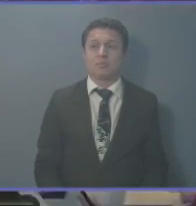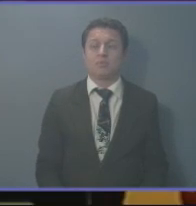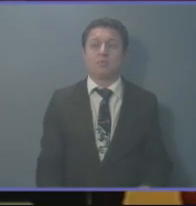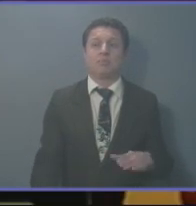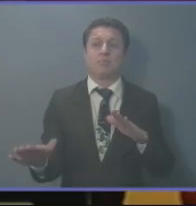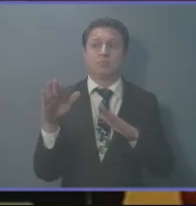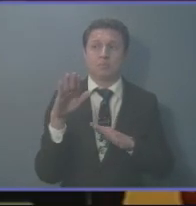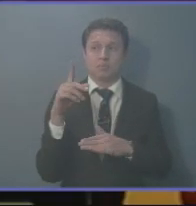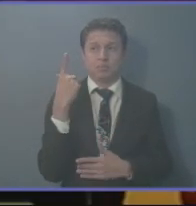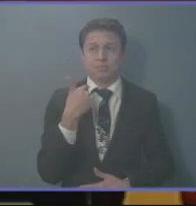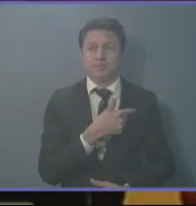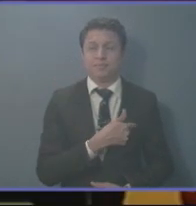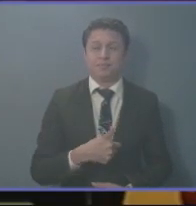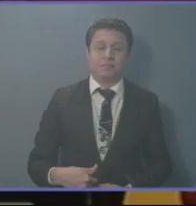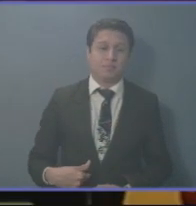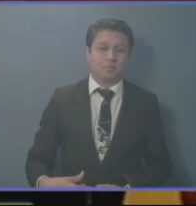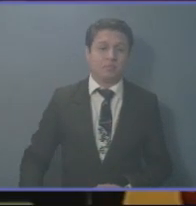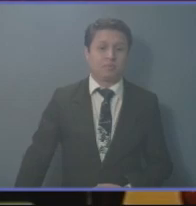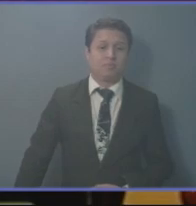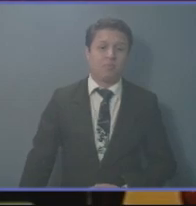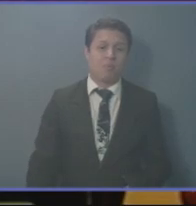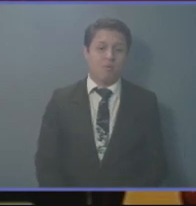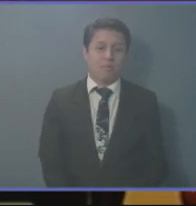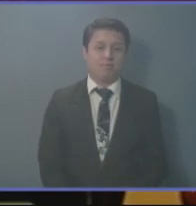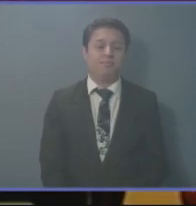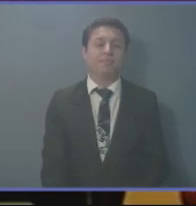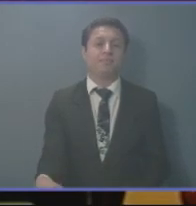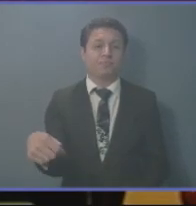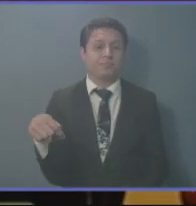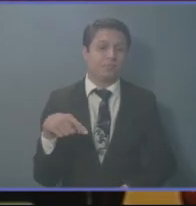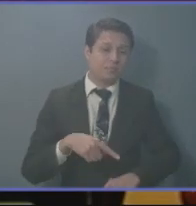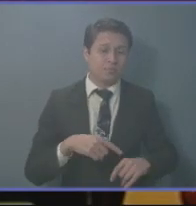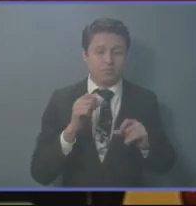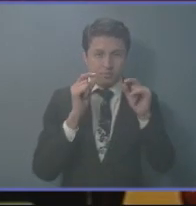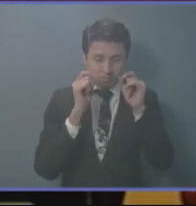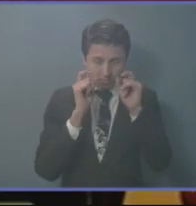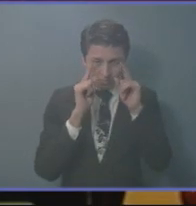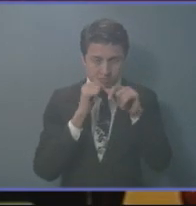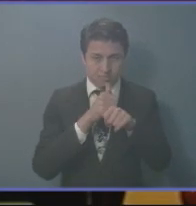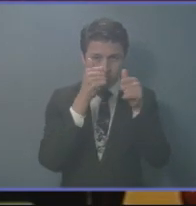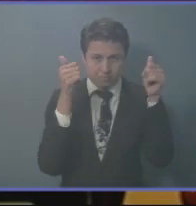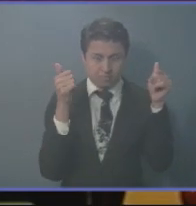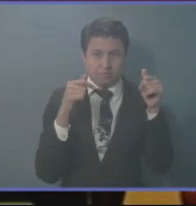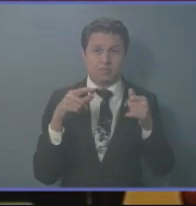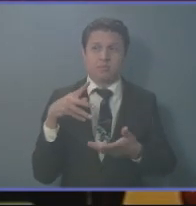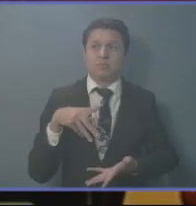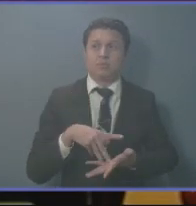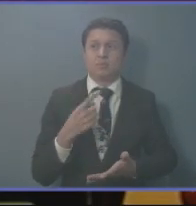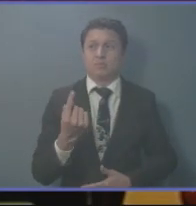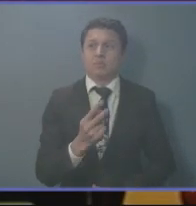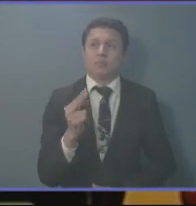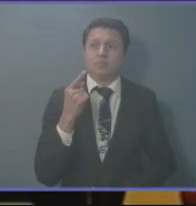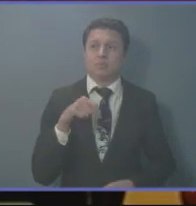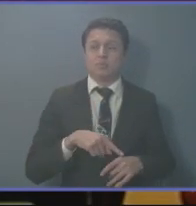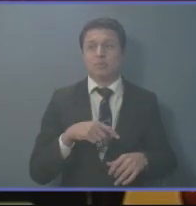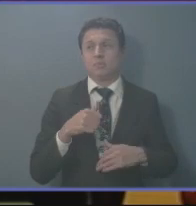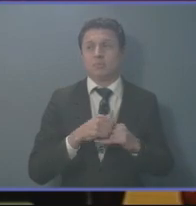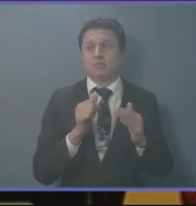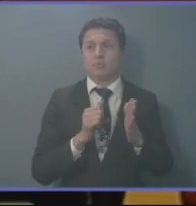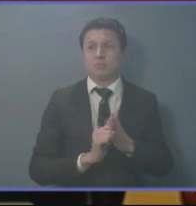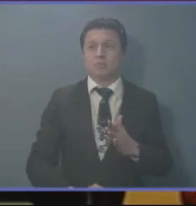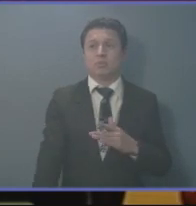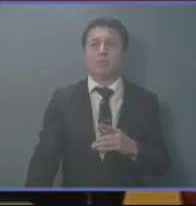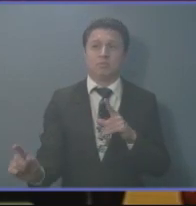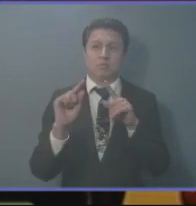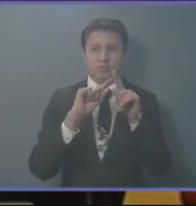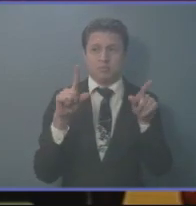Gracias, presidente. Un saludo en esta madrugada a los salvadoreños que están pendientes de esta transmisión y a